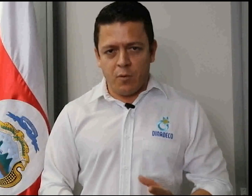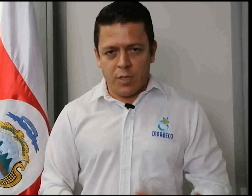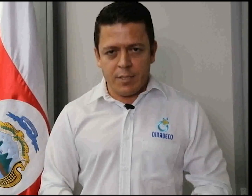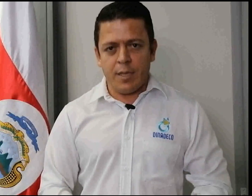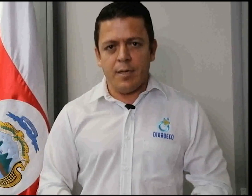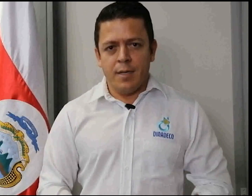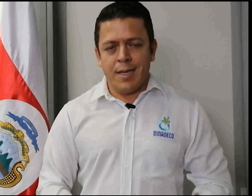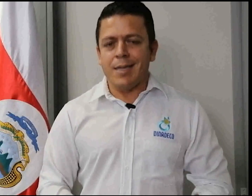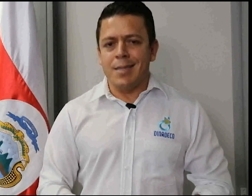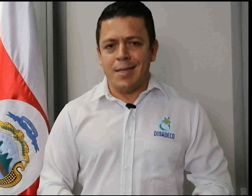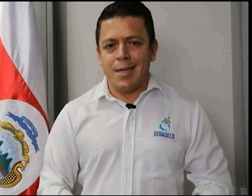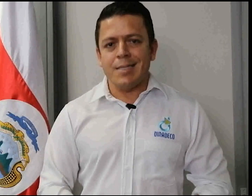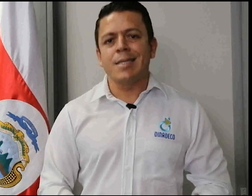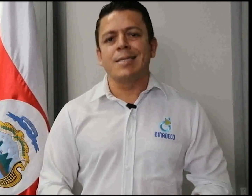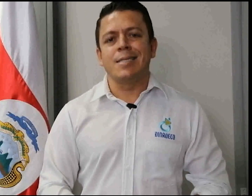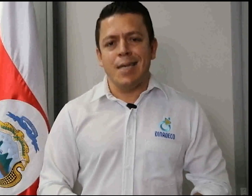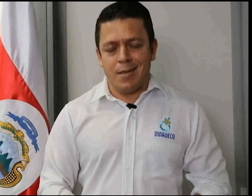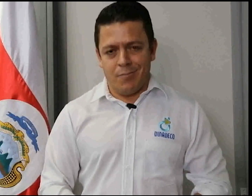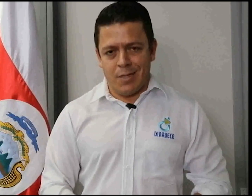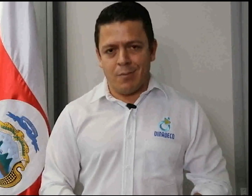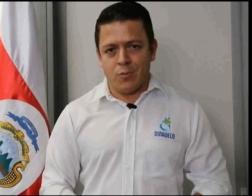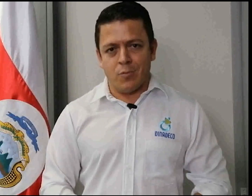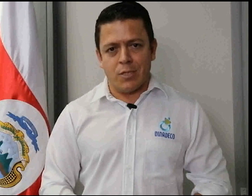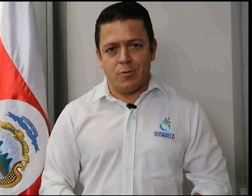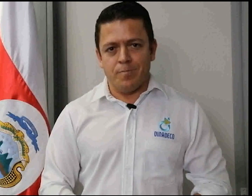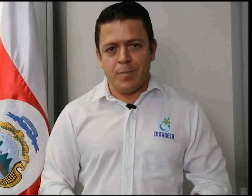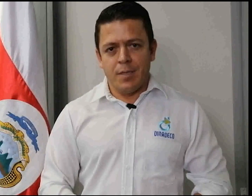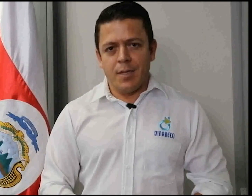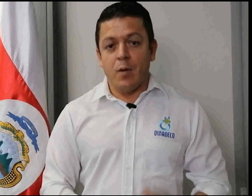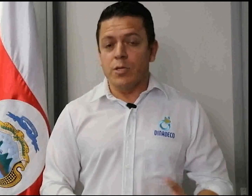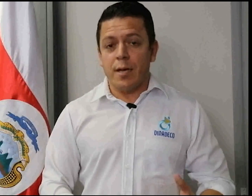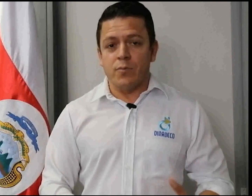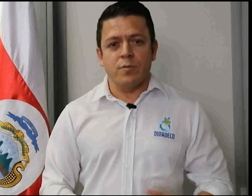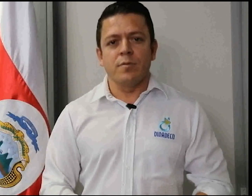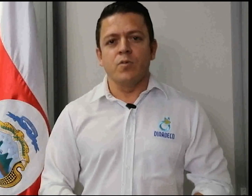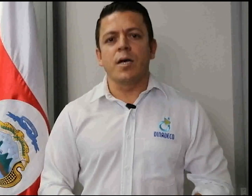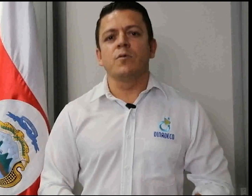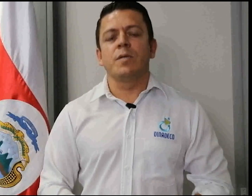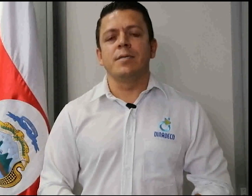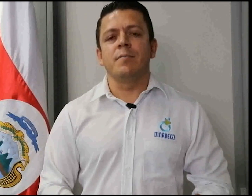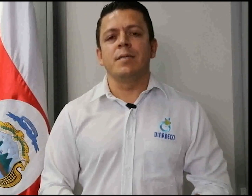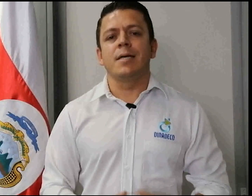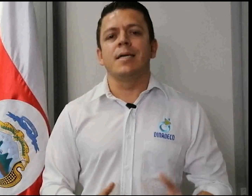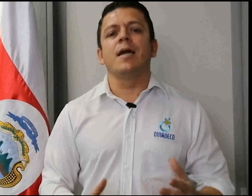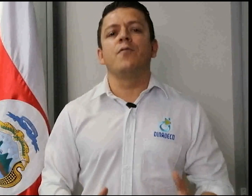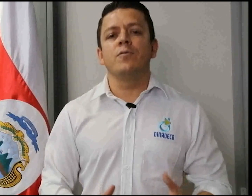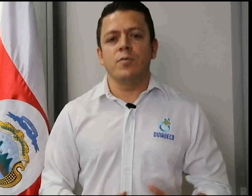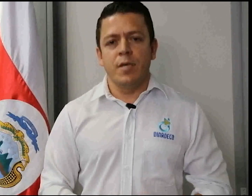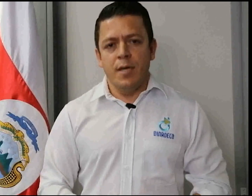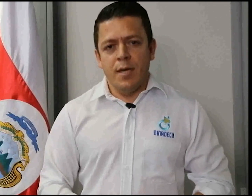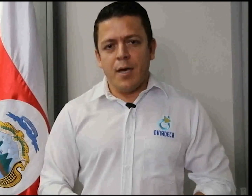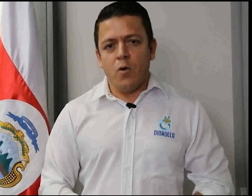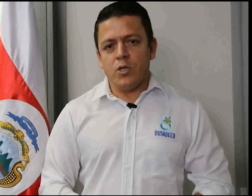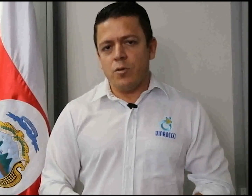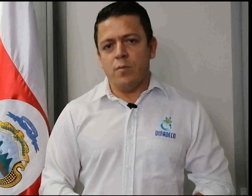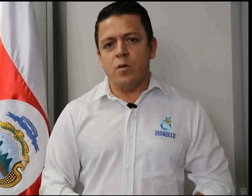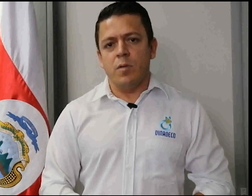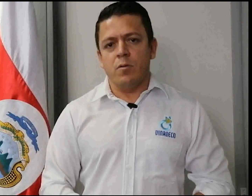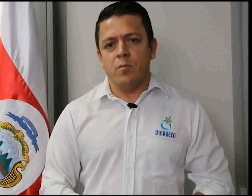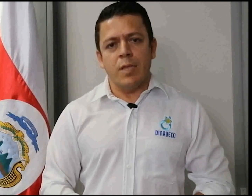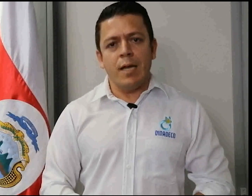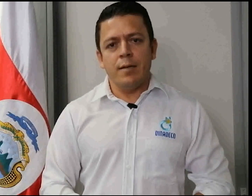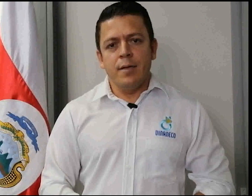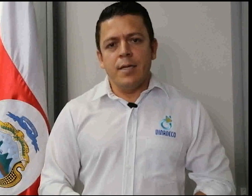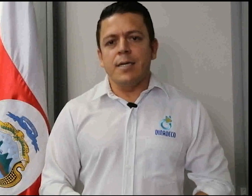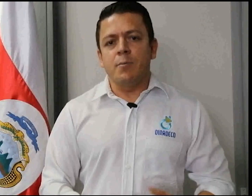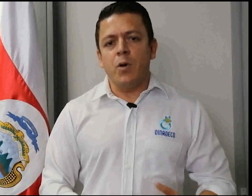sea protagonista en atender esta necesidad que enfrentamos como nación. ¿Qué buscamos? Buscamos precisamente acceder a fondos que hoy son del